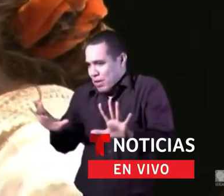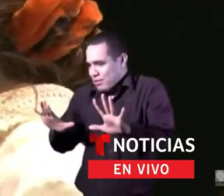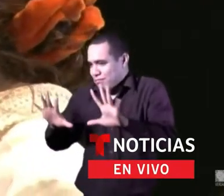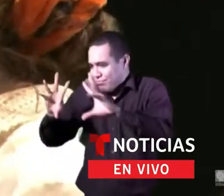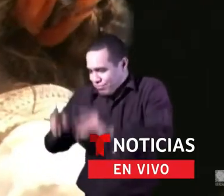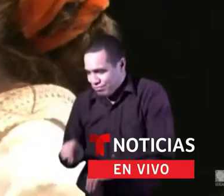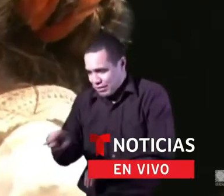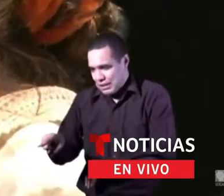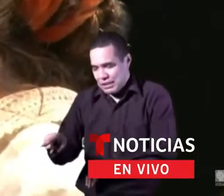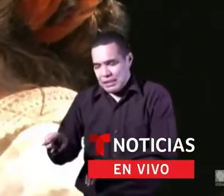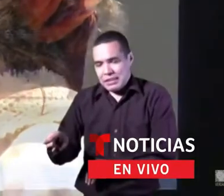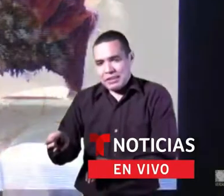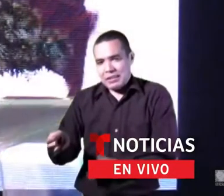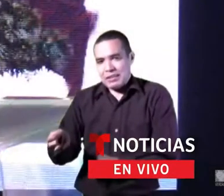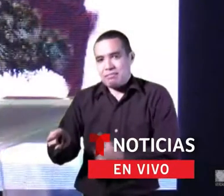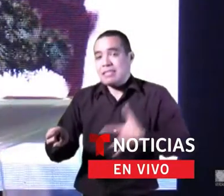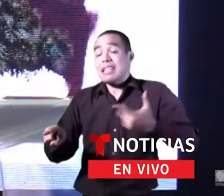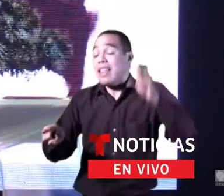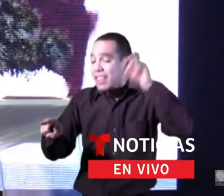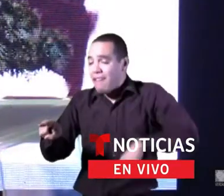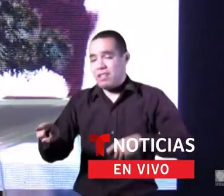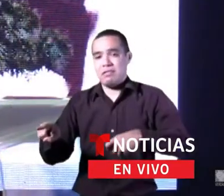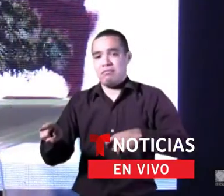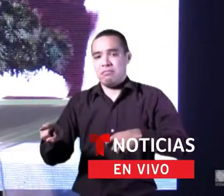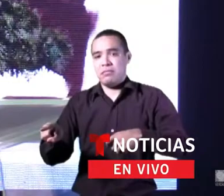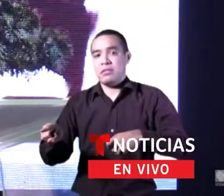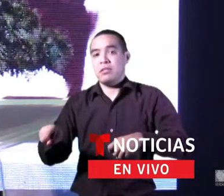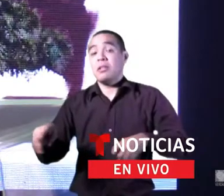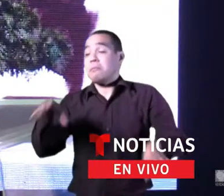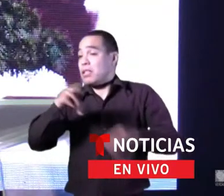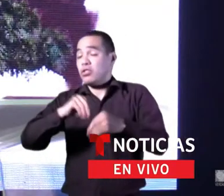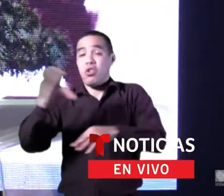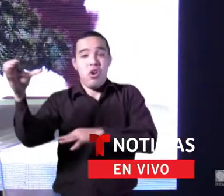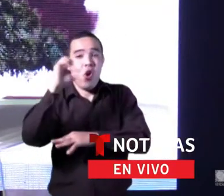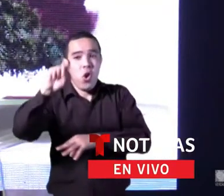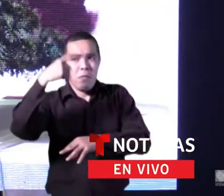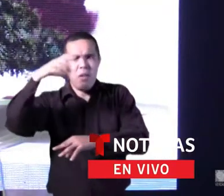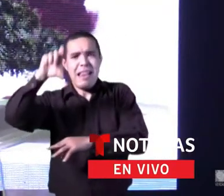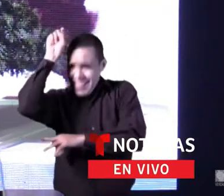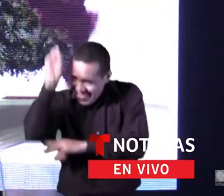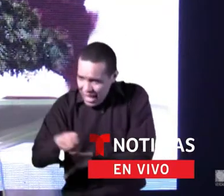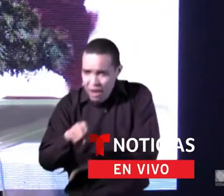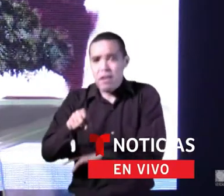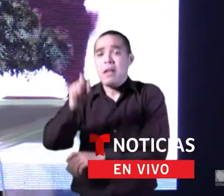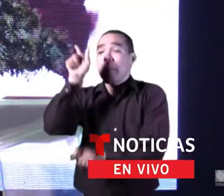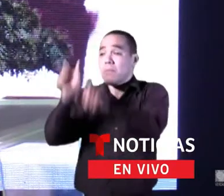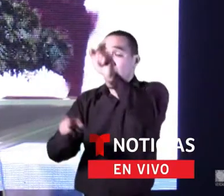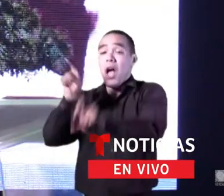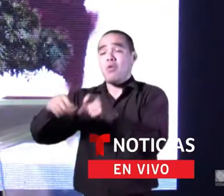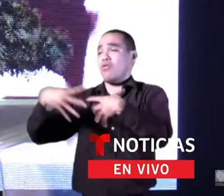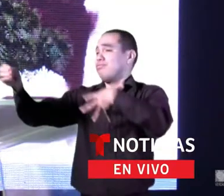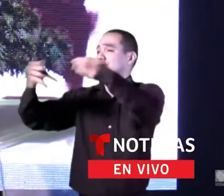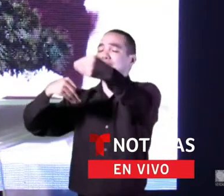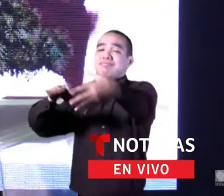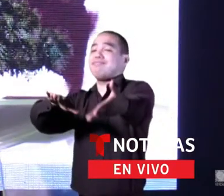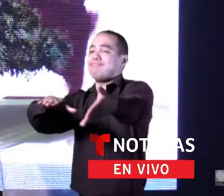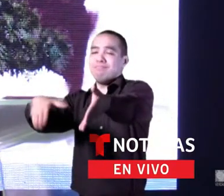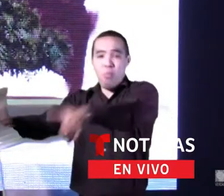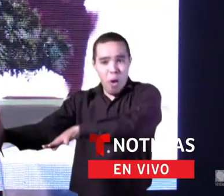es un deber de la nación y encontrar a los abuelitos en burgos